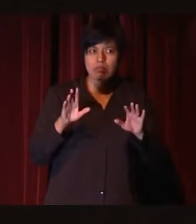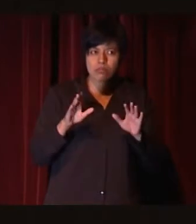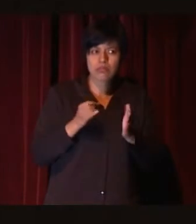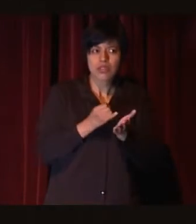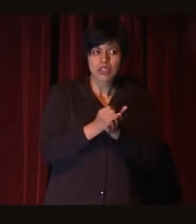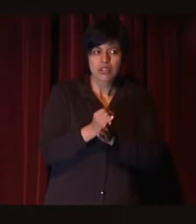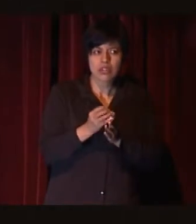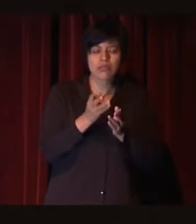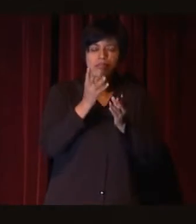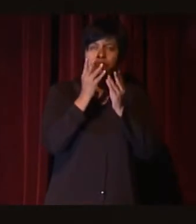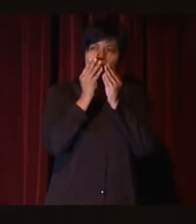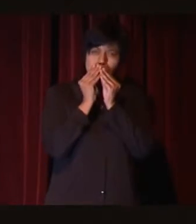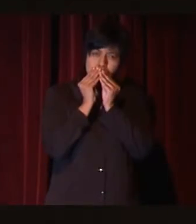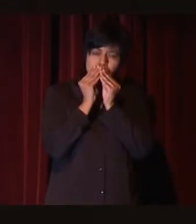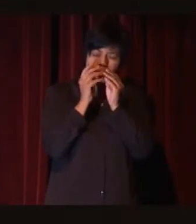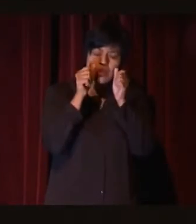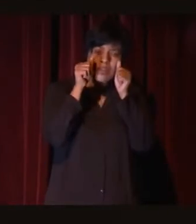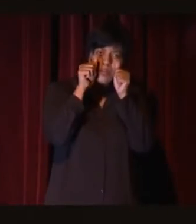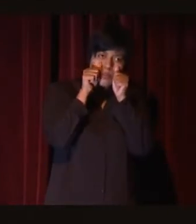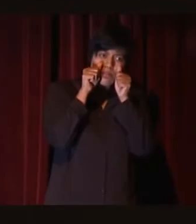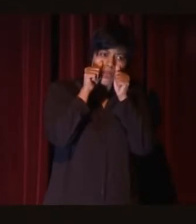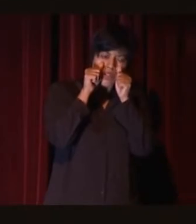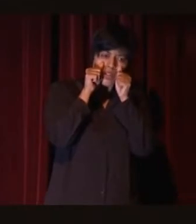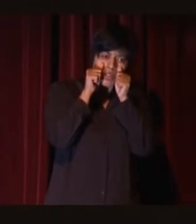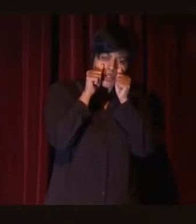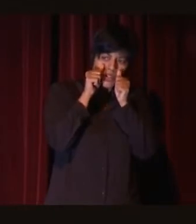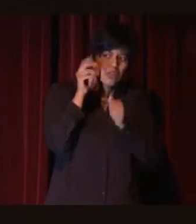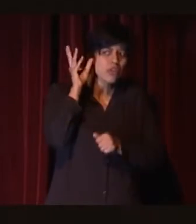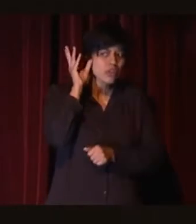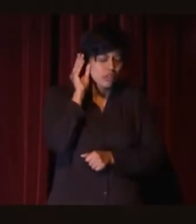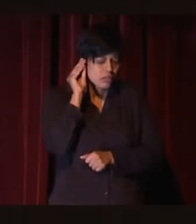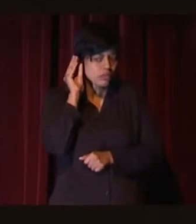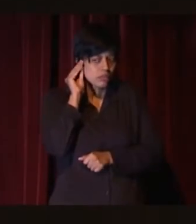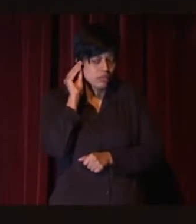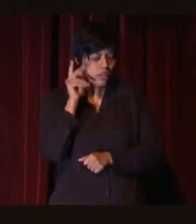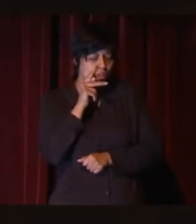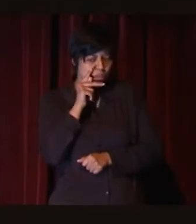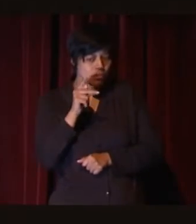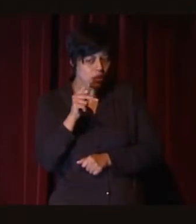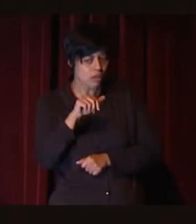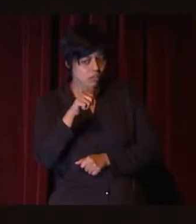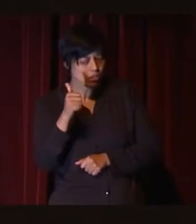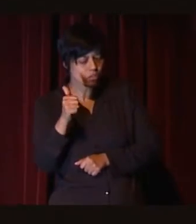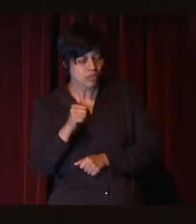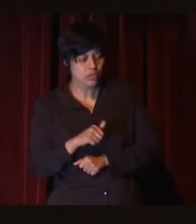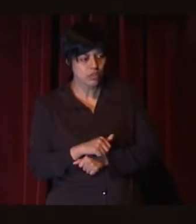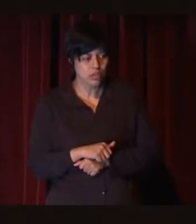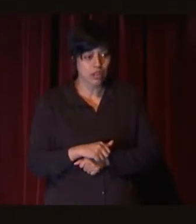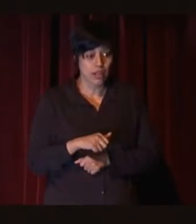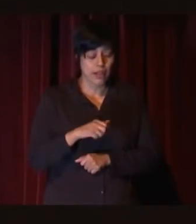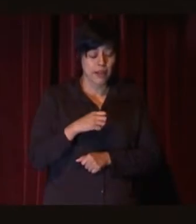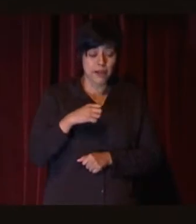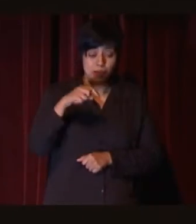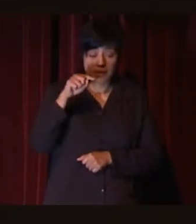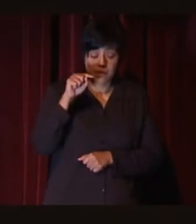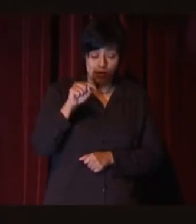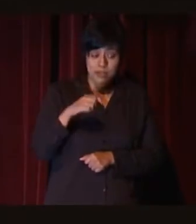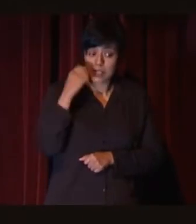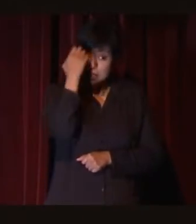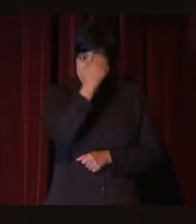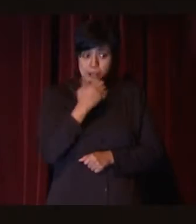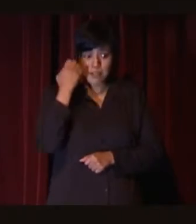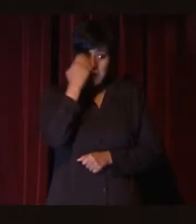desean saliendo de un examen con la amiga se me acercó y me dijo este examen me violó